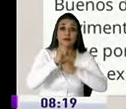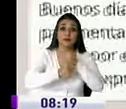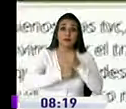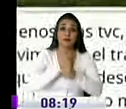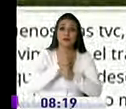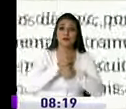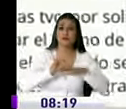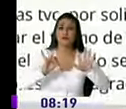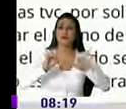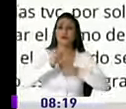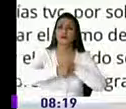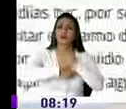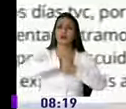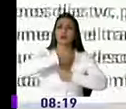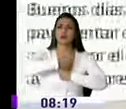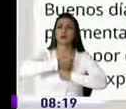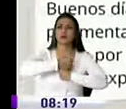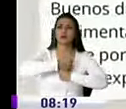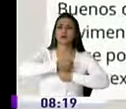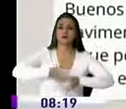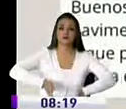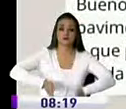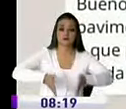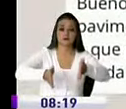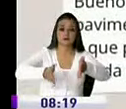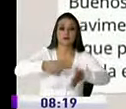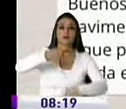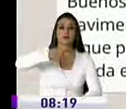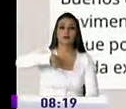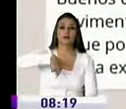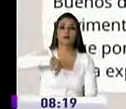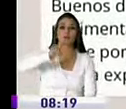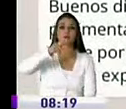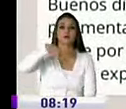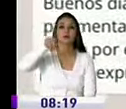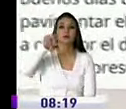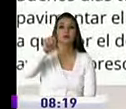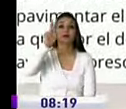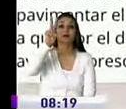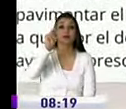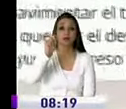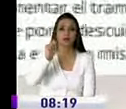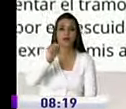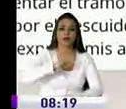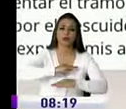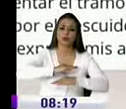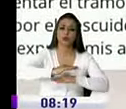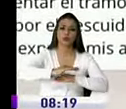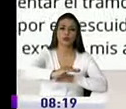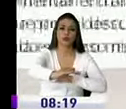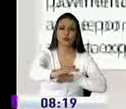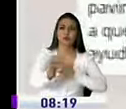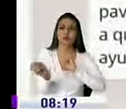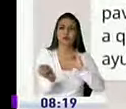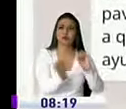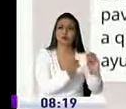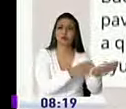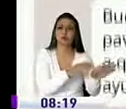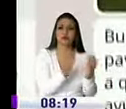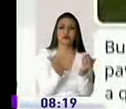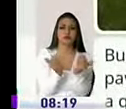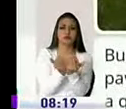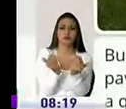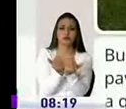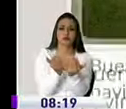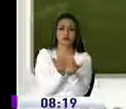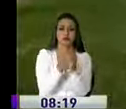siete años, no, por lo menos, vía Quitumbeñán, a ver si por favor le pavimentan, se ha vuelto botado de brasura, contamos